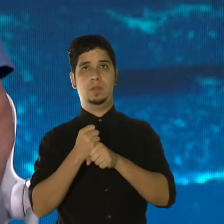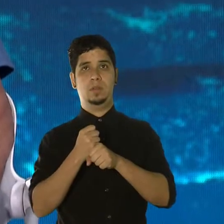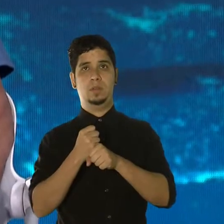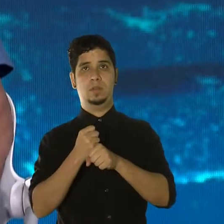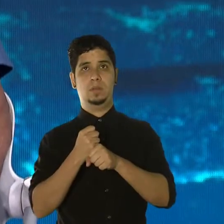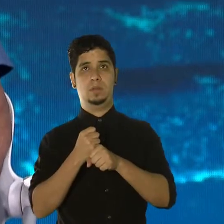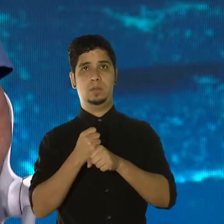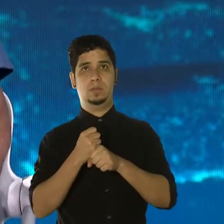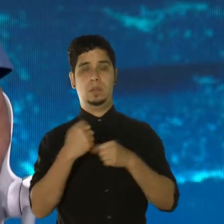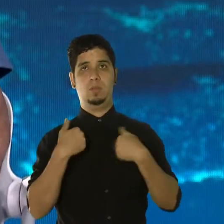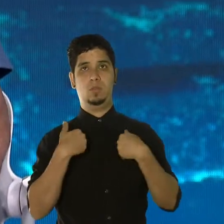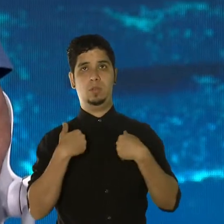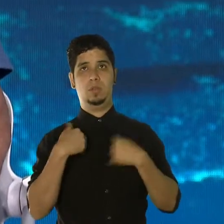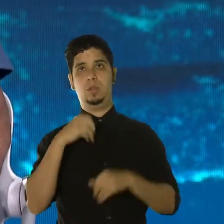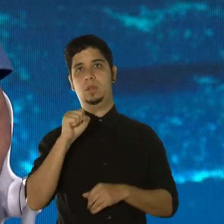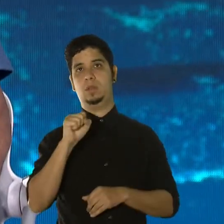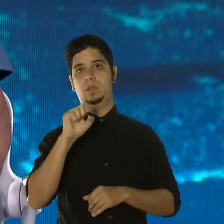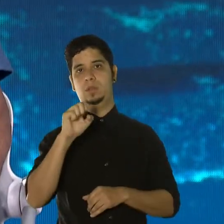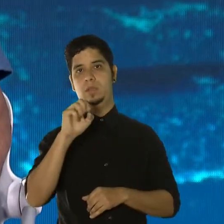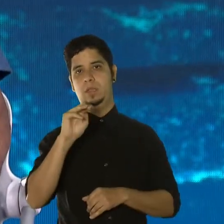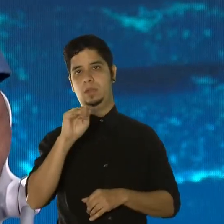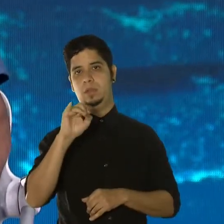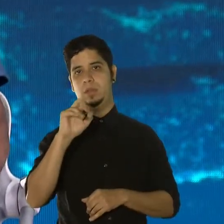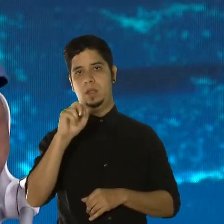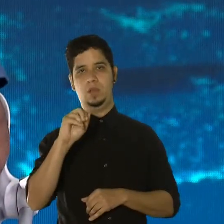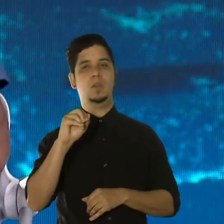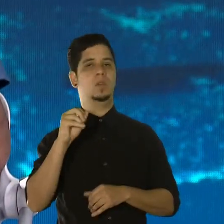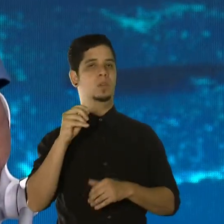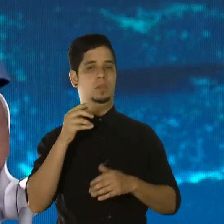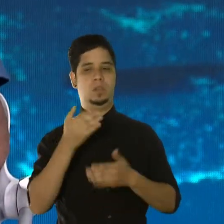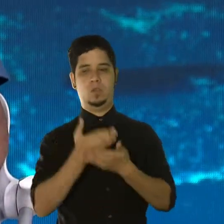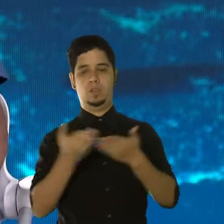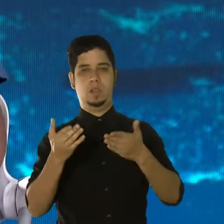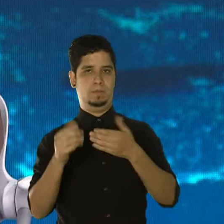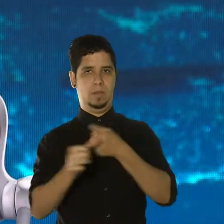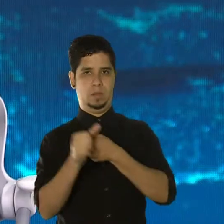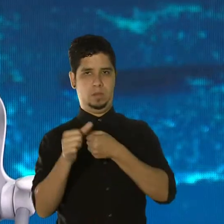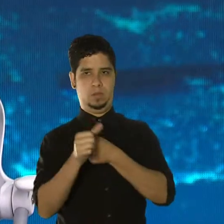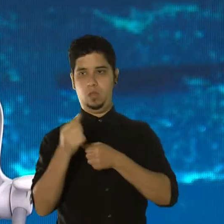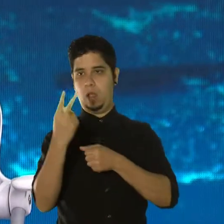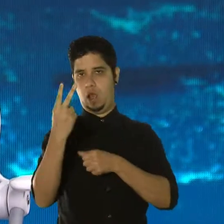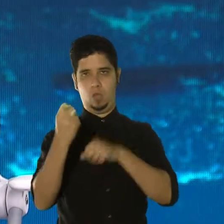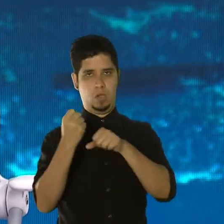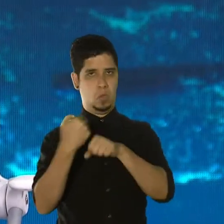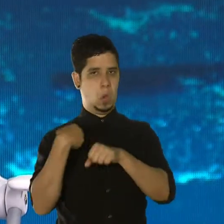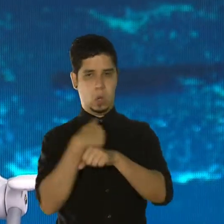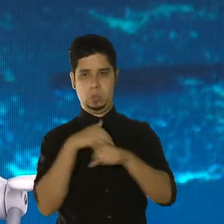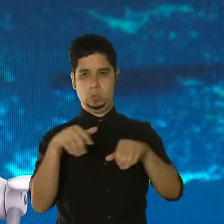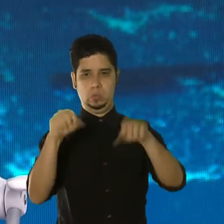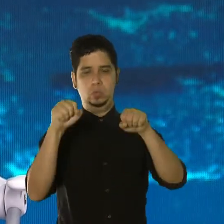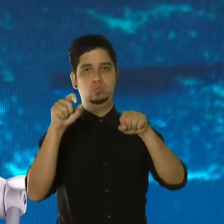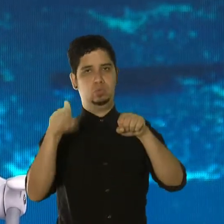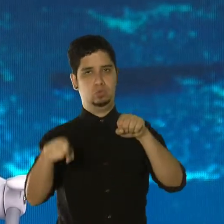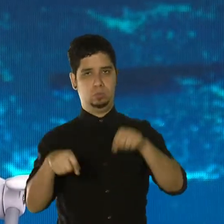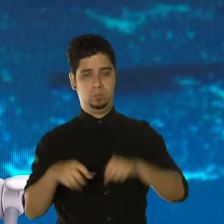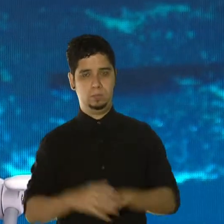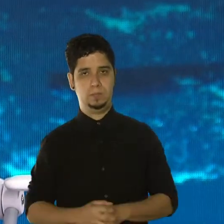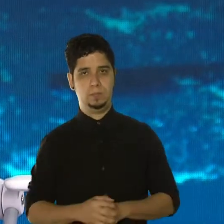tenemos que coger un seminario de materiales peligrosos, que es cada 2 años. Y sale